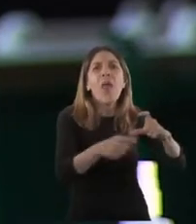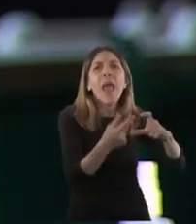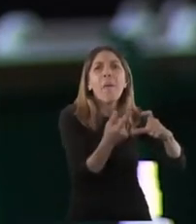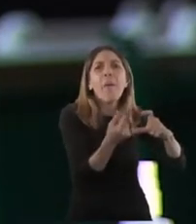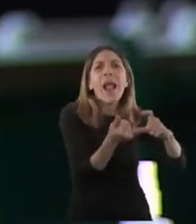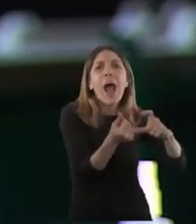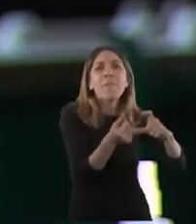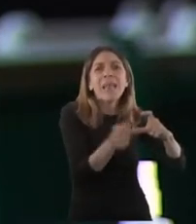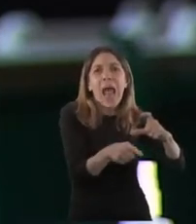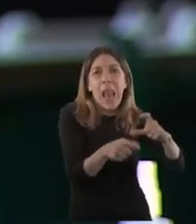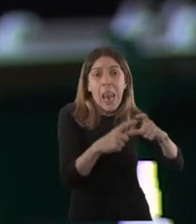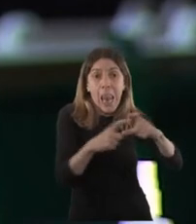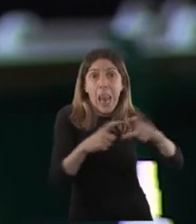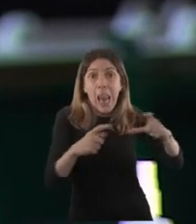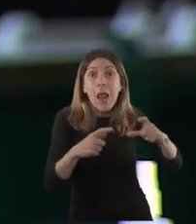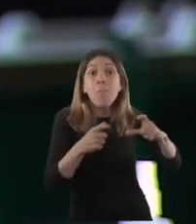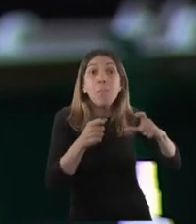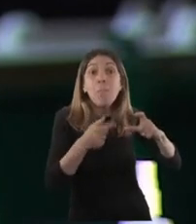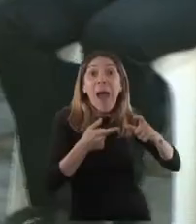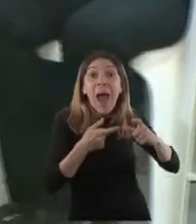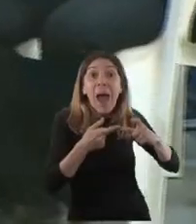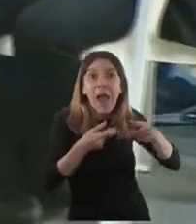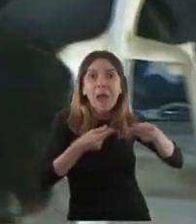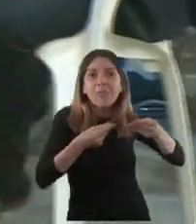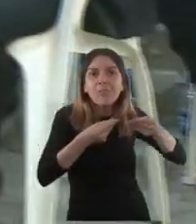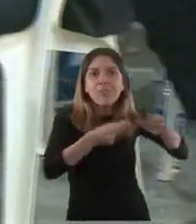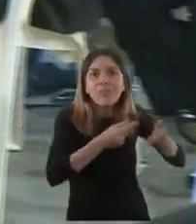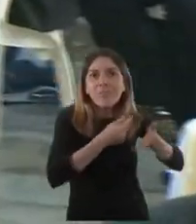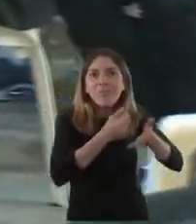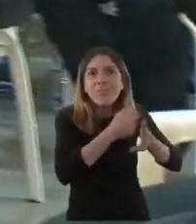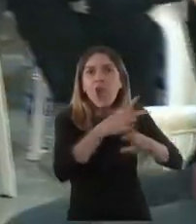los productores nacionales.